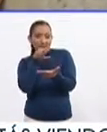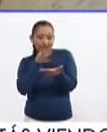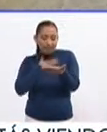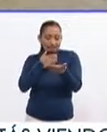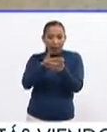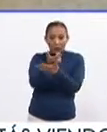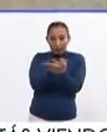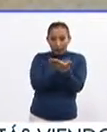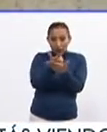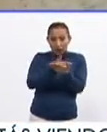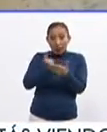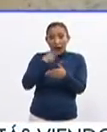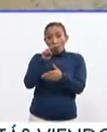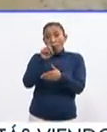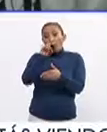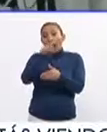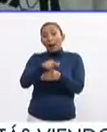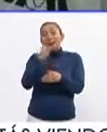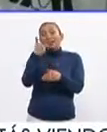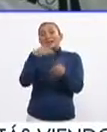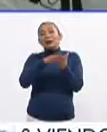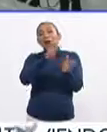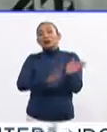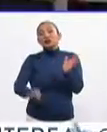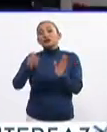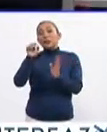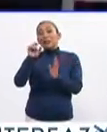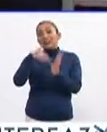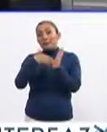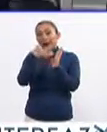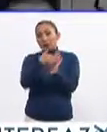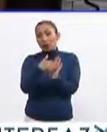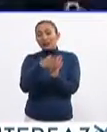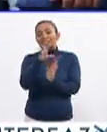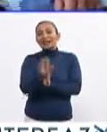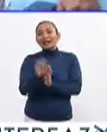Diputados, el presupuesto para la UAM será de